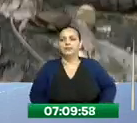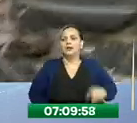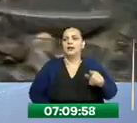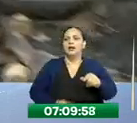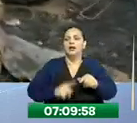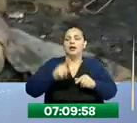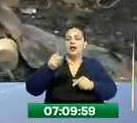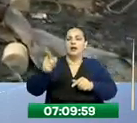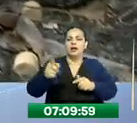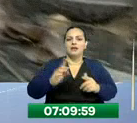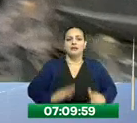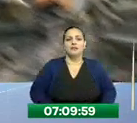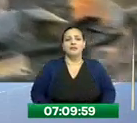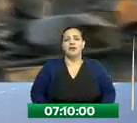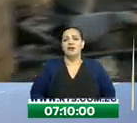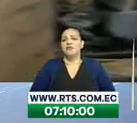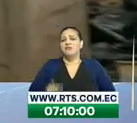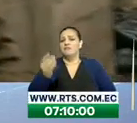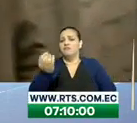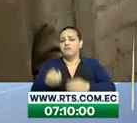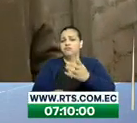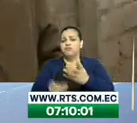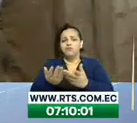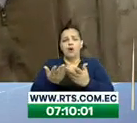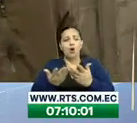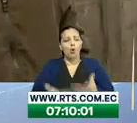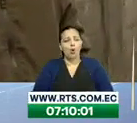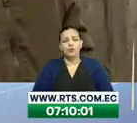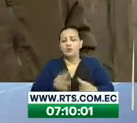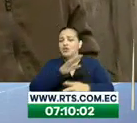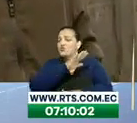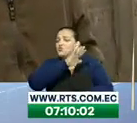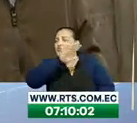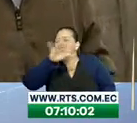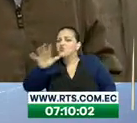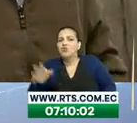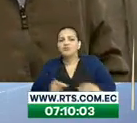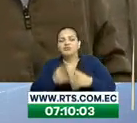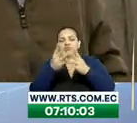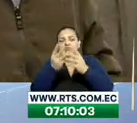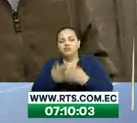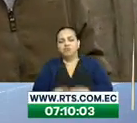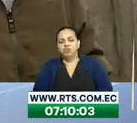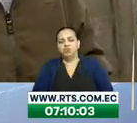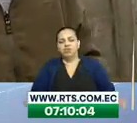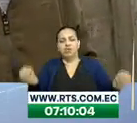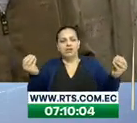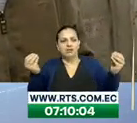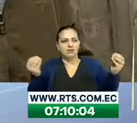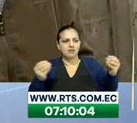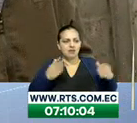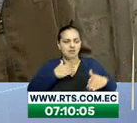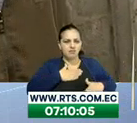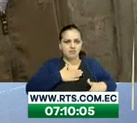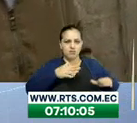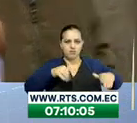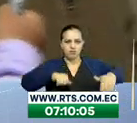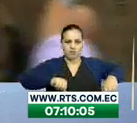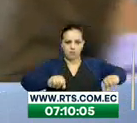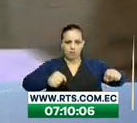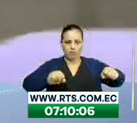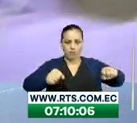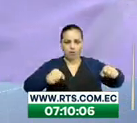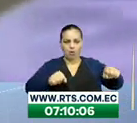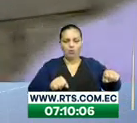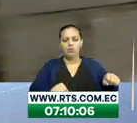quemado, ahí todo está perdido, todo está perdido. Mi moto con el triciclo, el cual era el